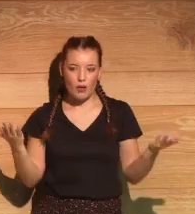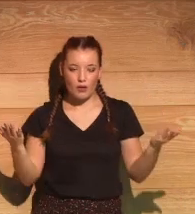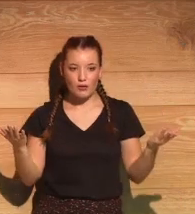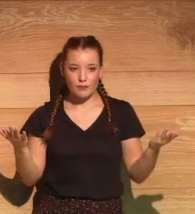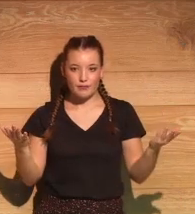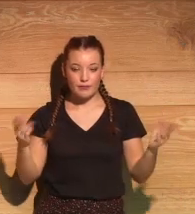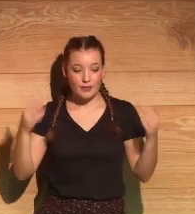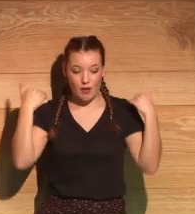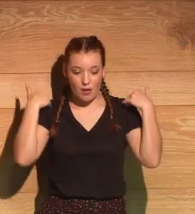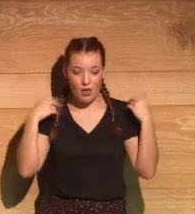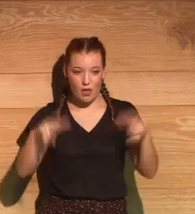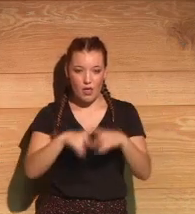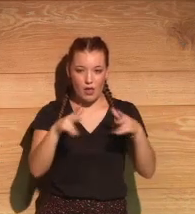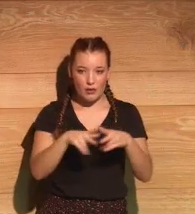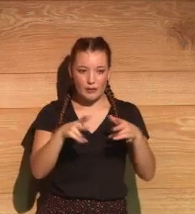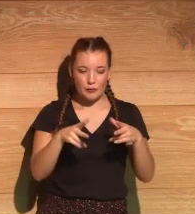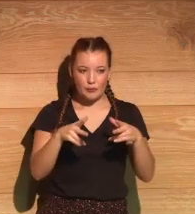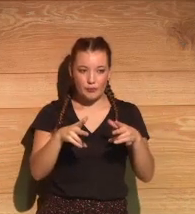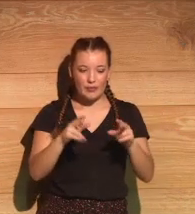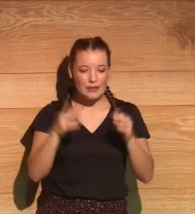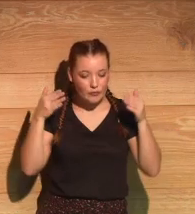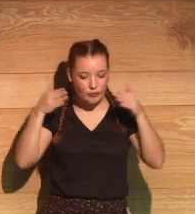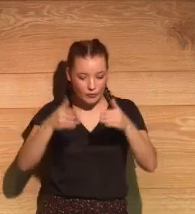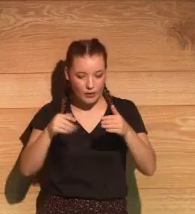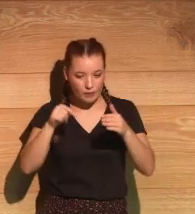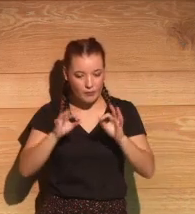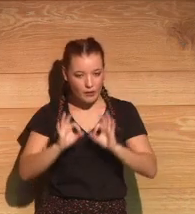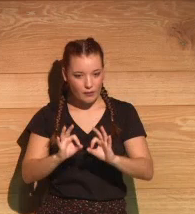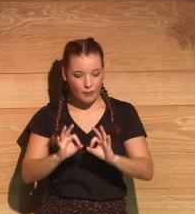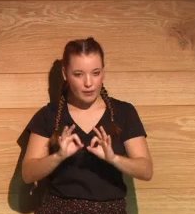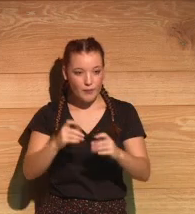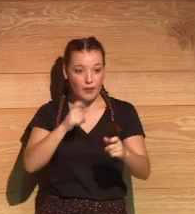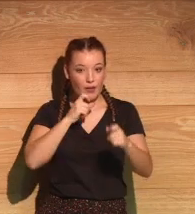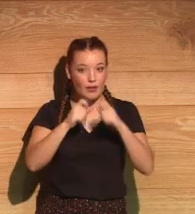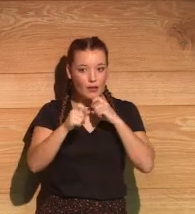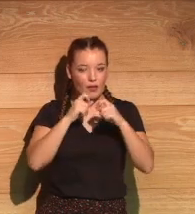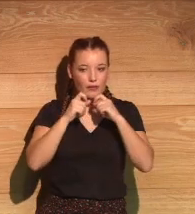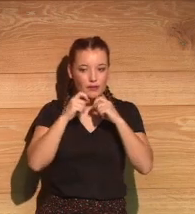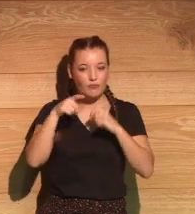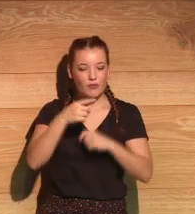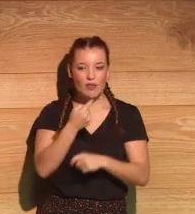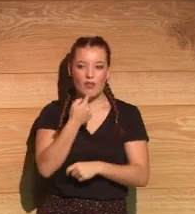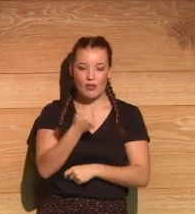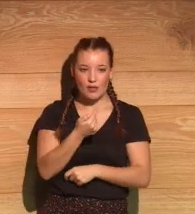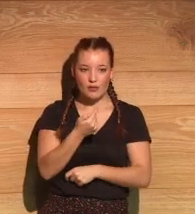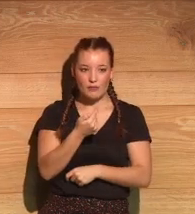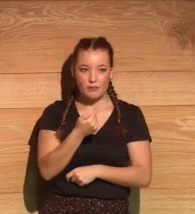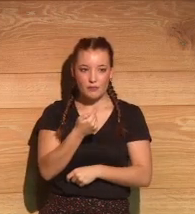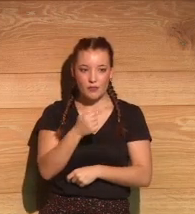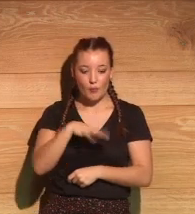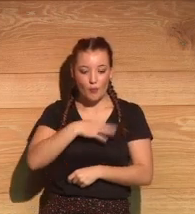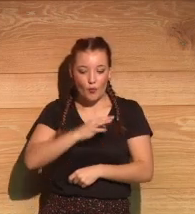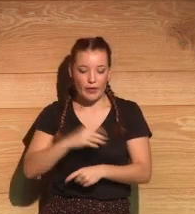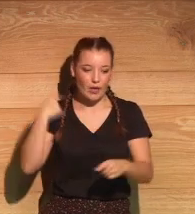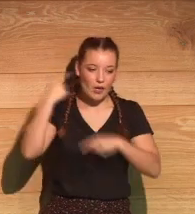propósito de esto, te oí en una entrevista, Fernando, que hablabas de que de alguna manera las generaciones, pues eso,